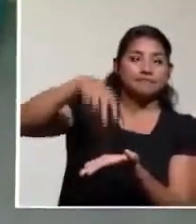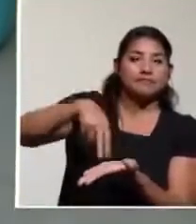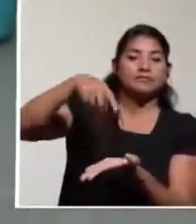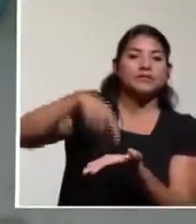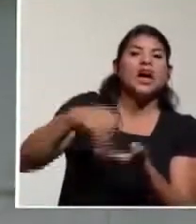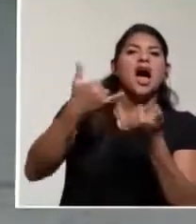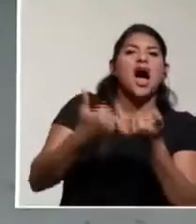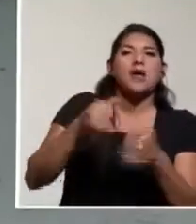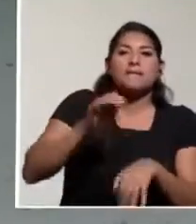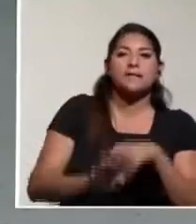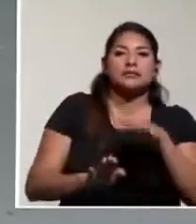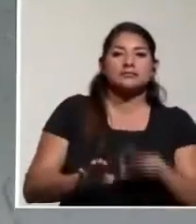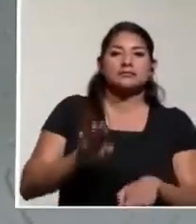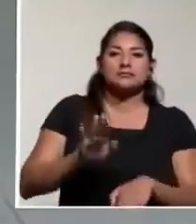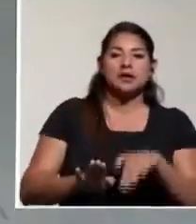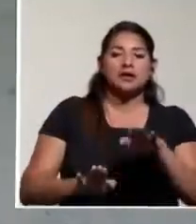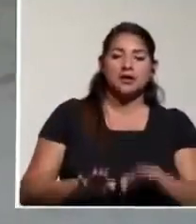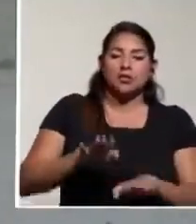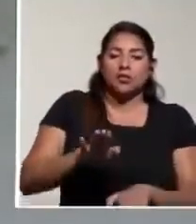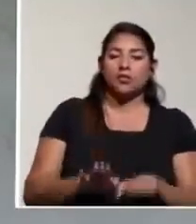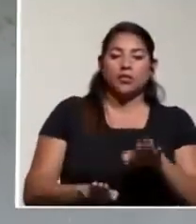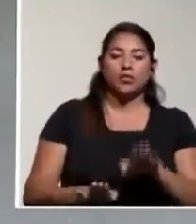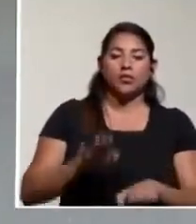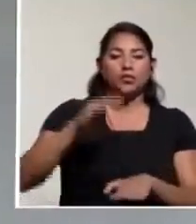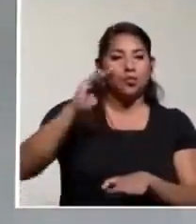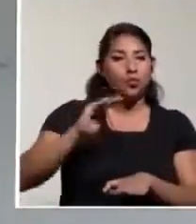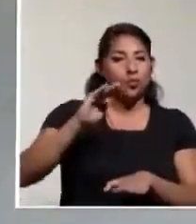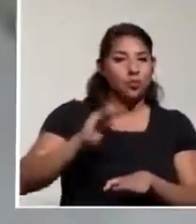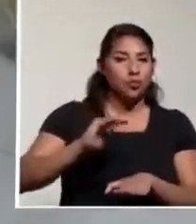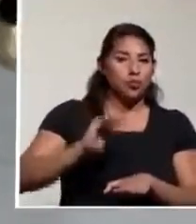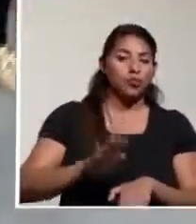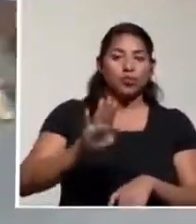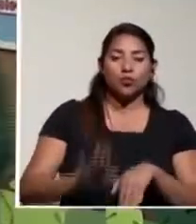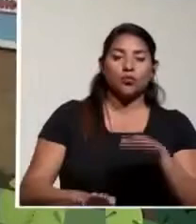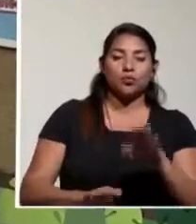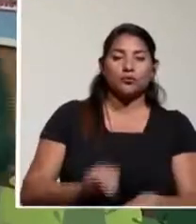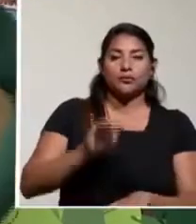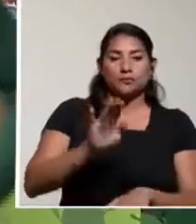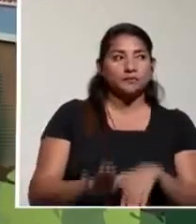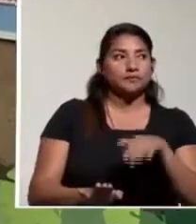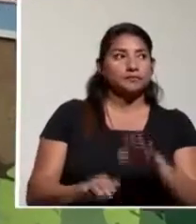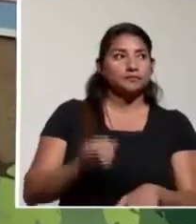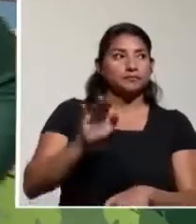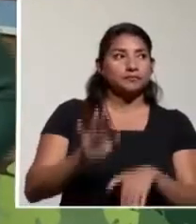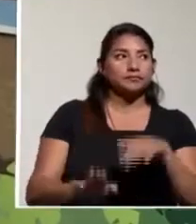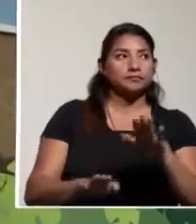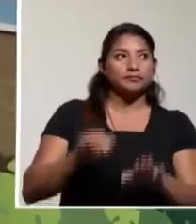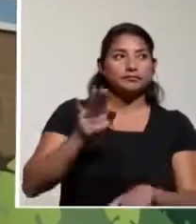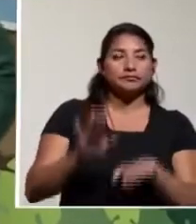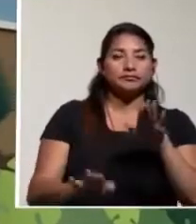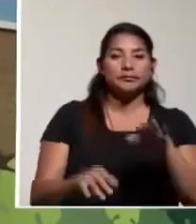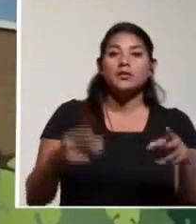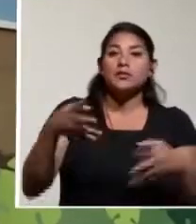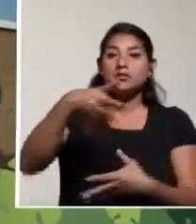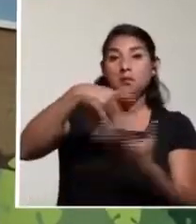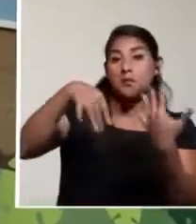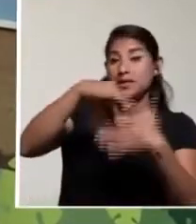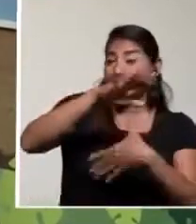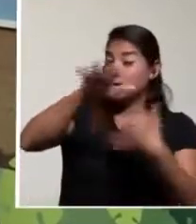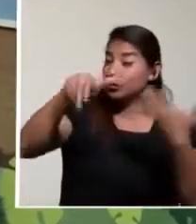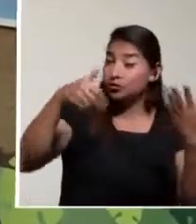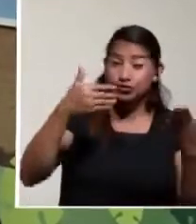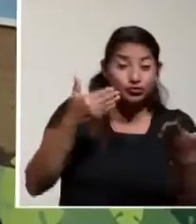¡Ahora vamos a marchar! Descanso, descanso, descanso. Descanso mucho porque vamos a combinar. Todos